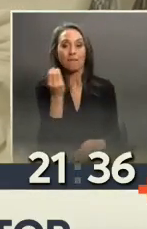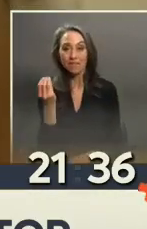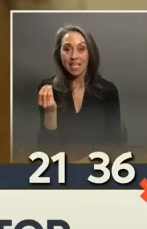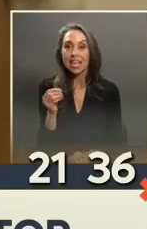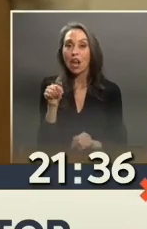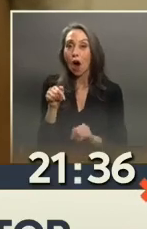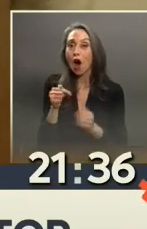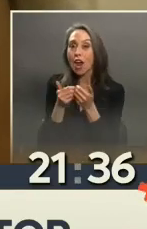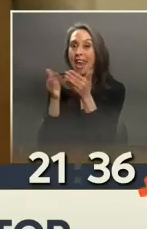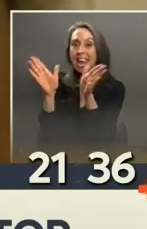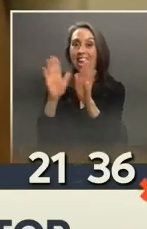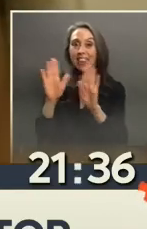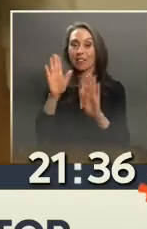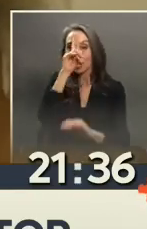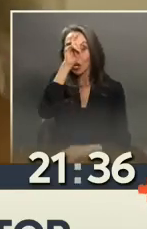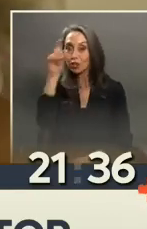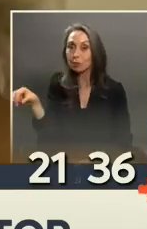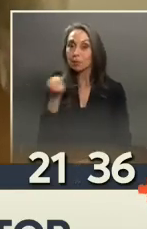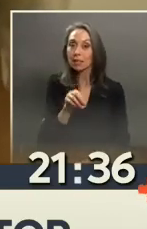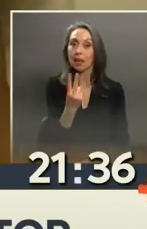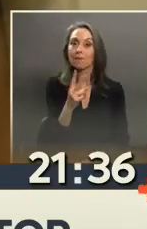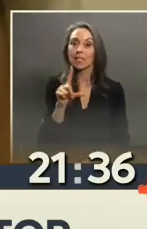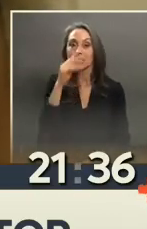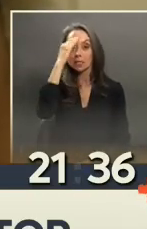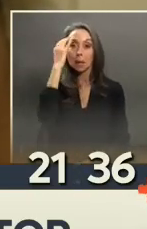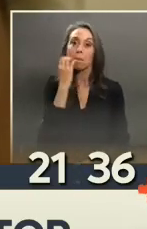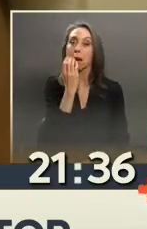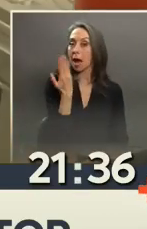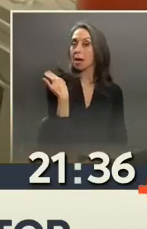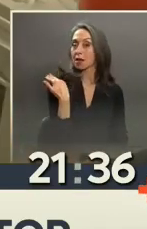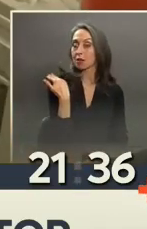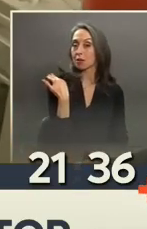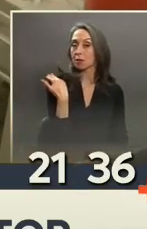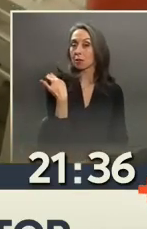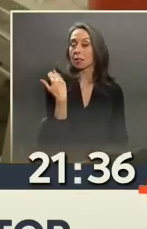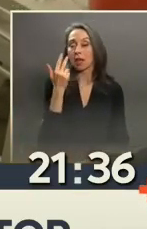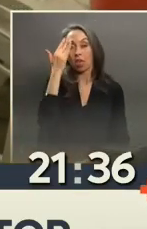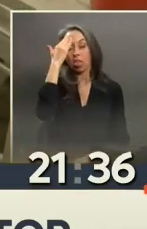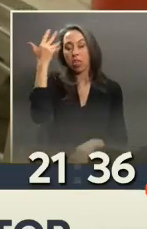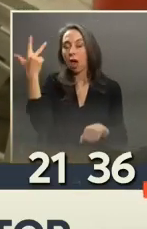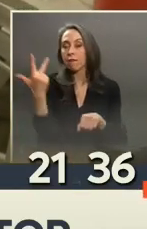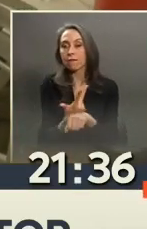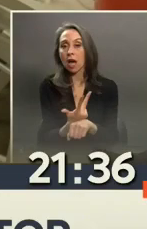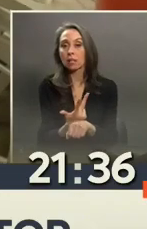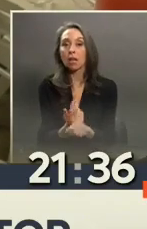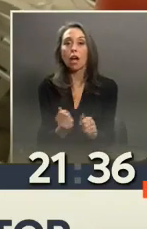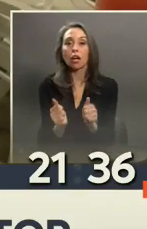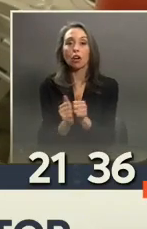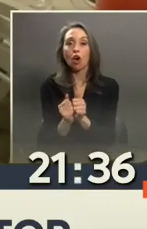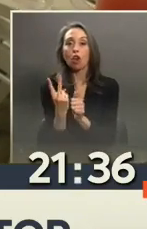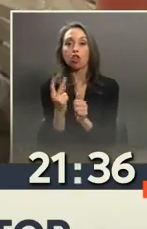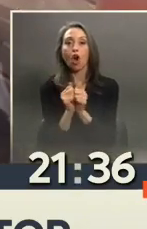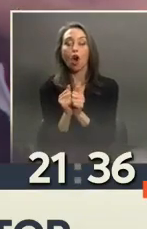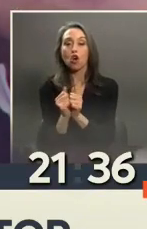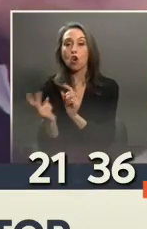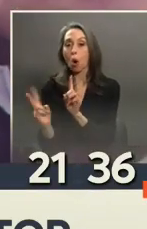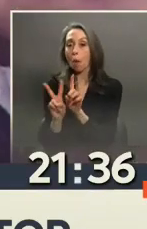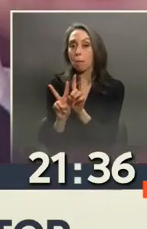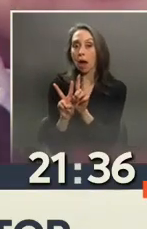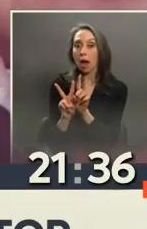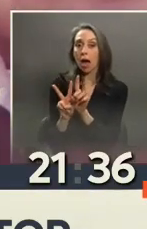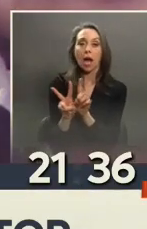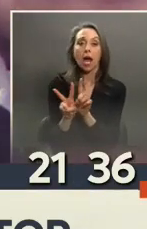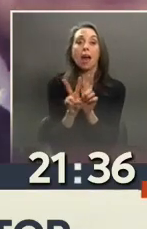llegó aquí el 27 de mayo pasado un trágico día que vivió acompañado por dos compañeras y amigas su